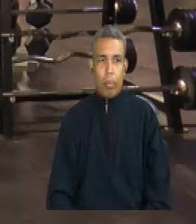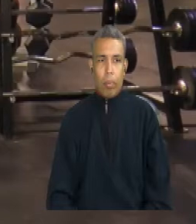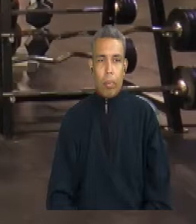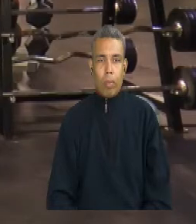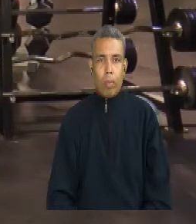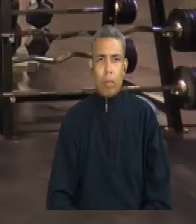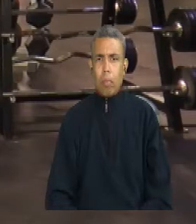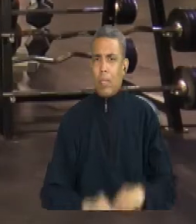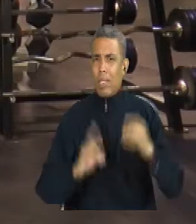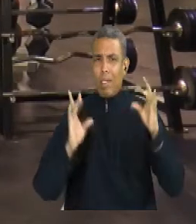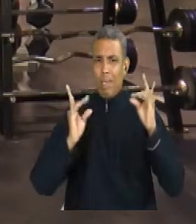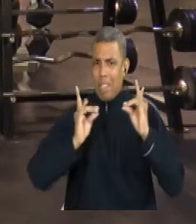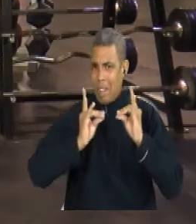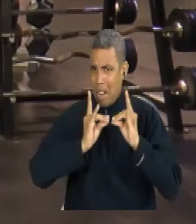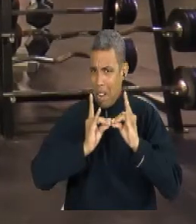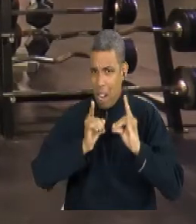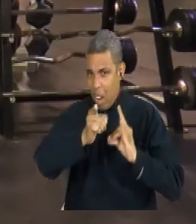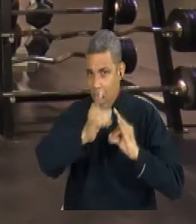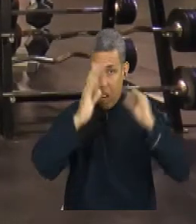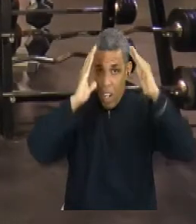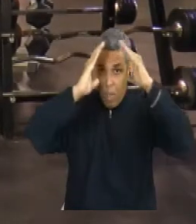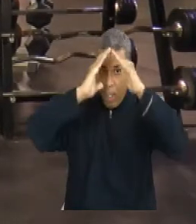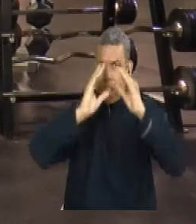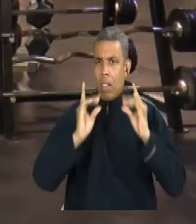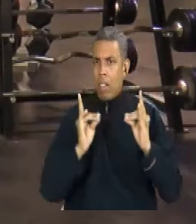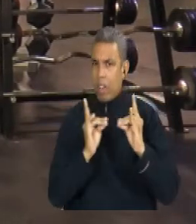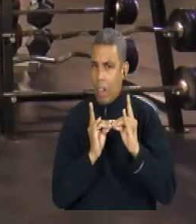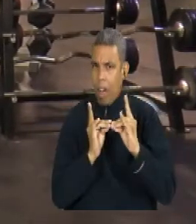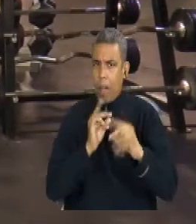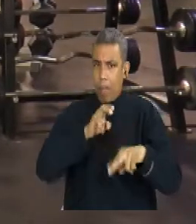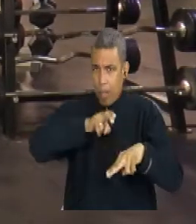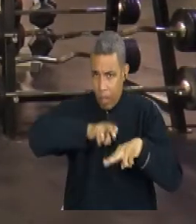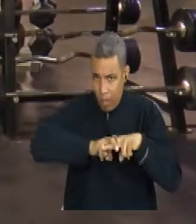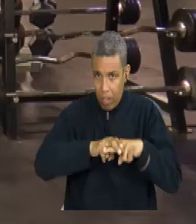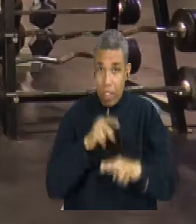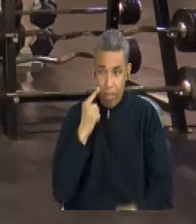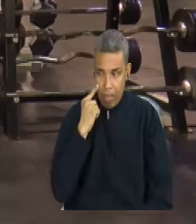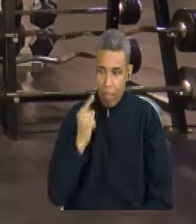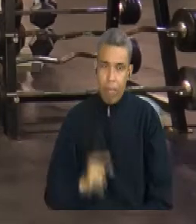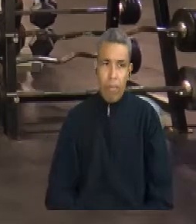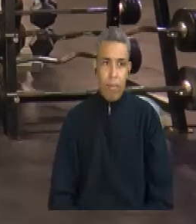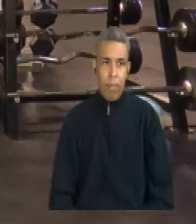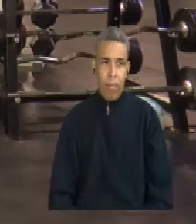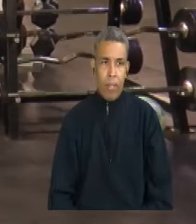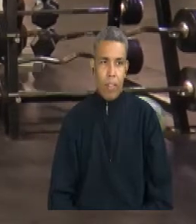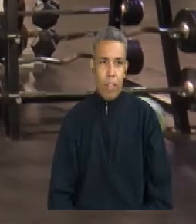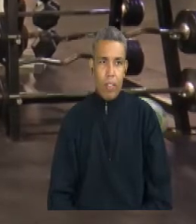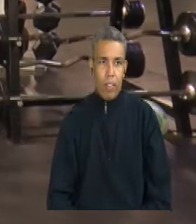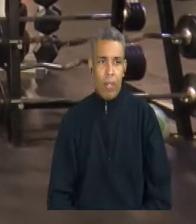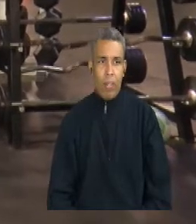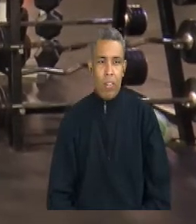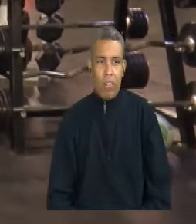cama, en su silla, lo pueden realizar. Nosotros lo vamos a realizar en un cajón, ¿listo? Dale. Subimos y bajamos.